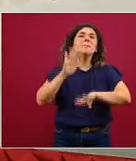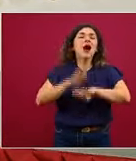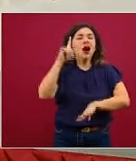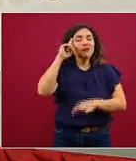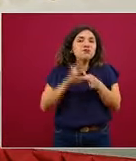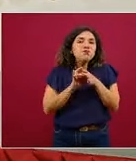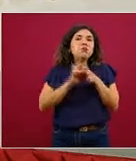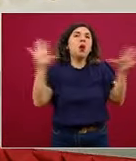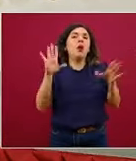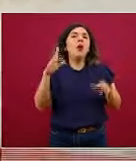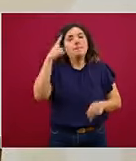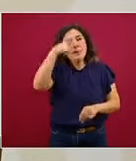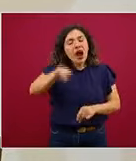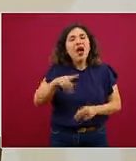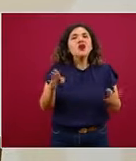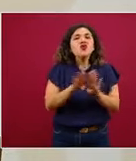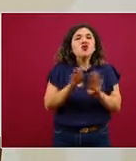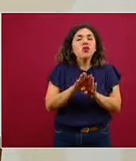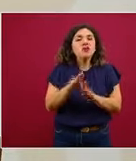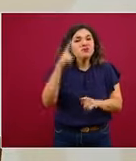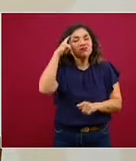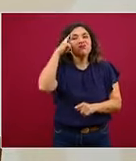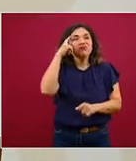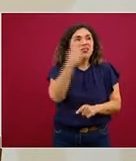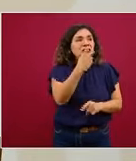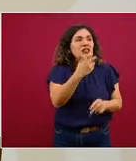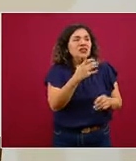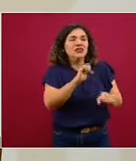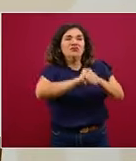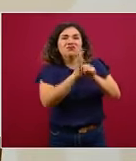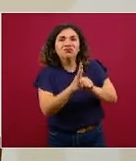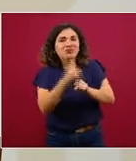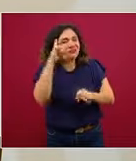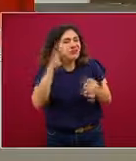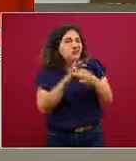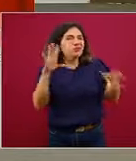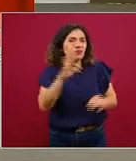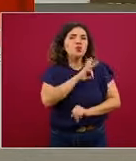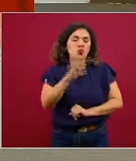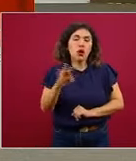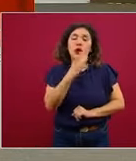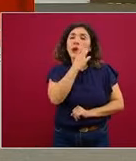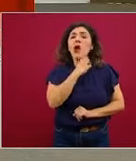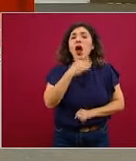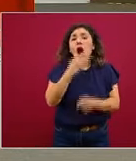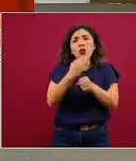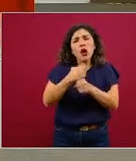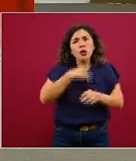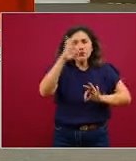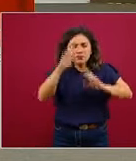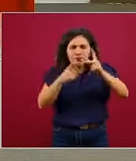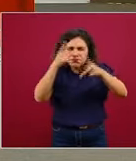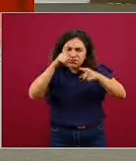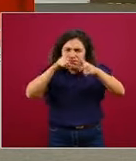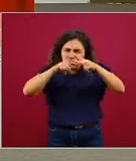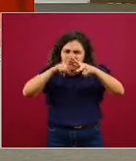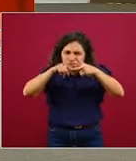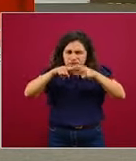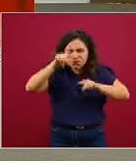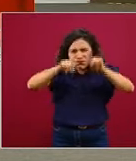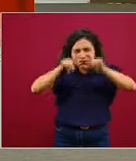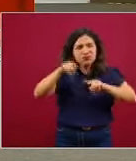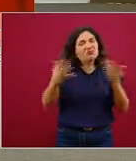colapso en las respuestas hacia la pandemia. ¿Cómo lo hemos medido ahorita? Realmente eso es algo que